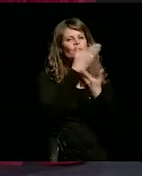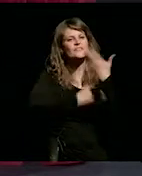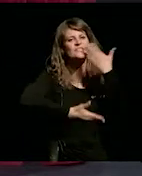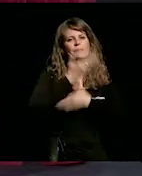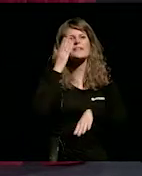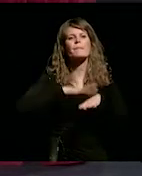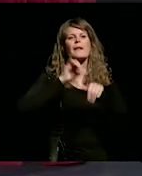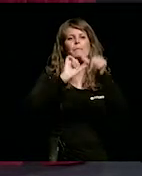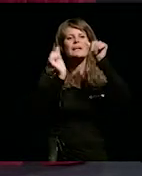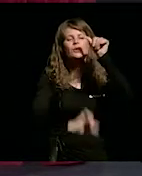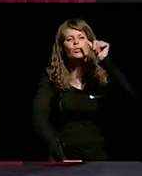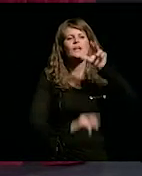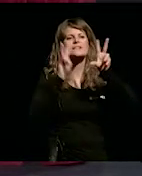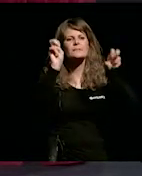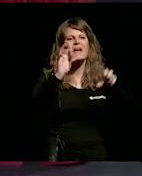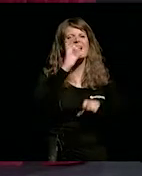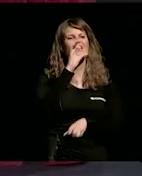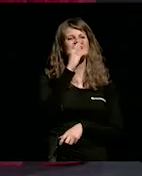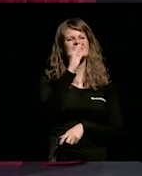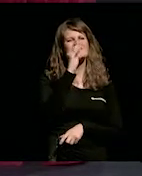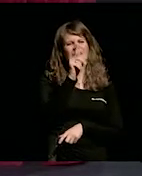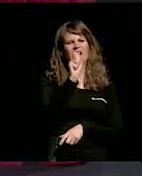para la película Scaligrig.